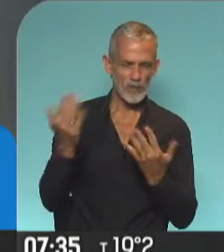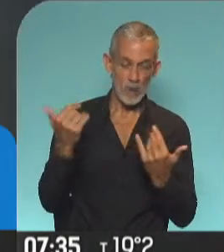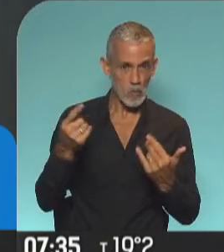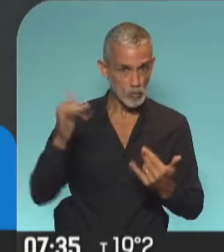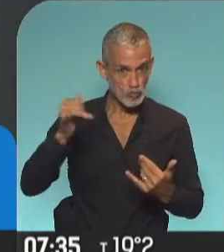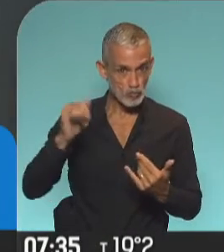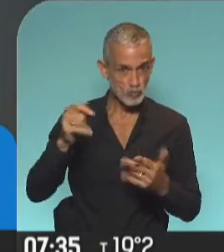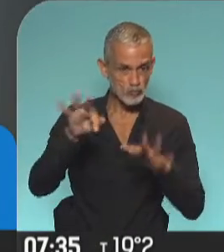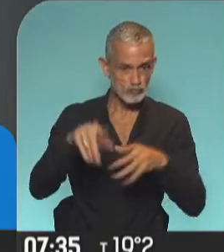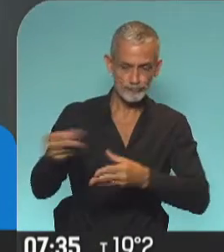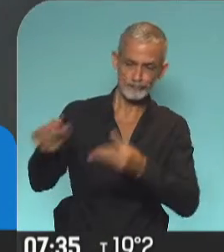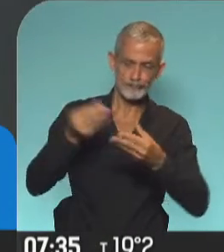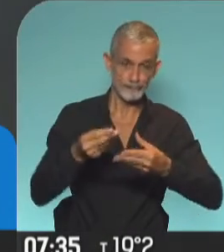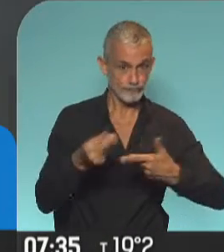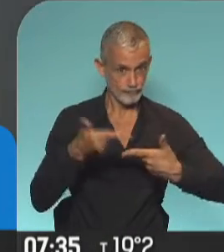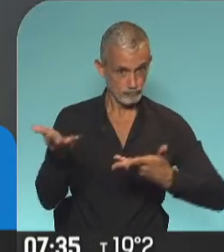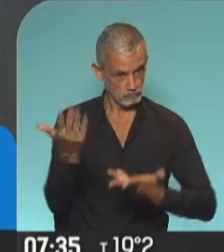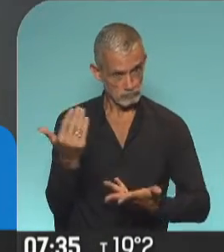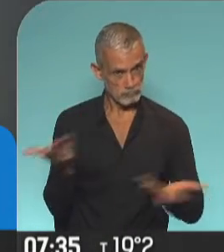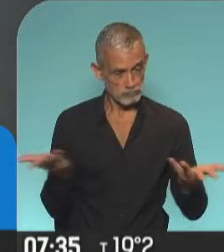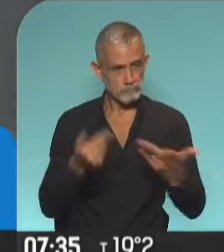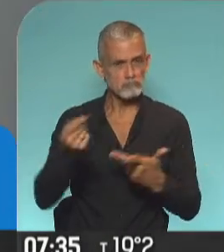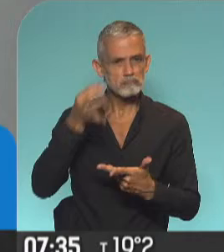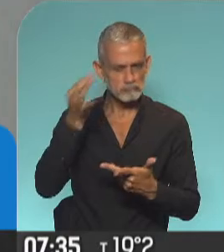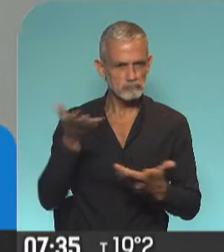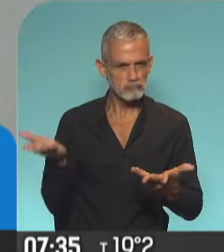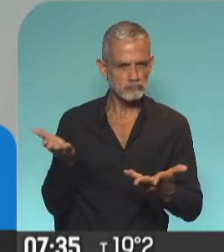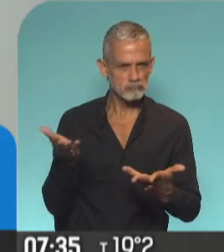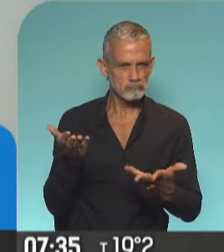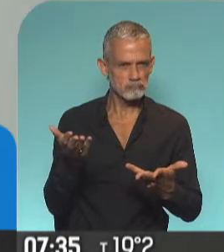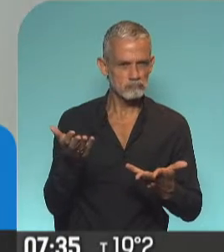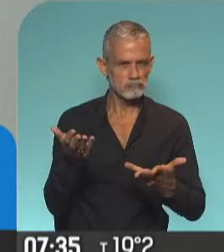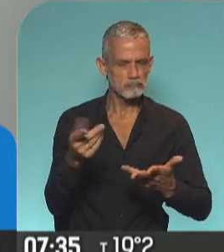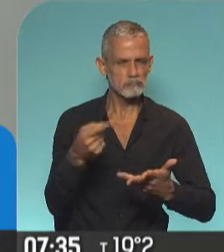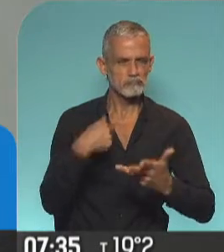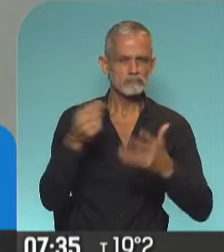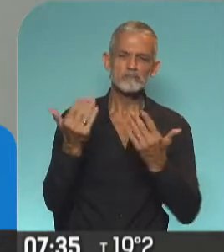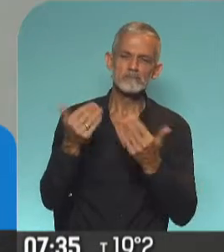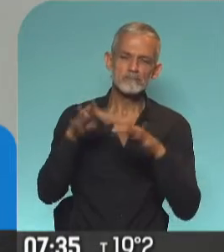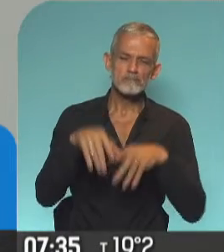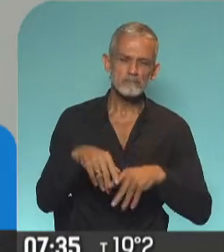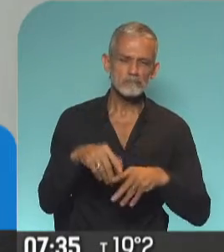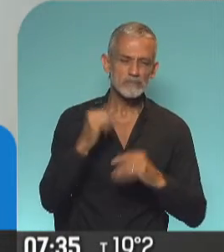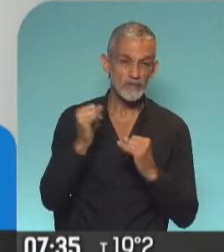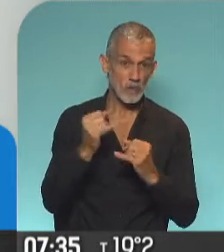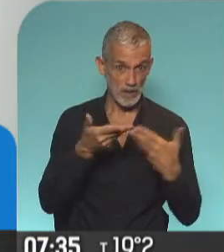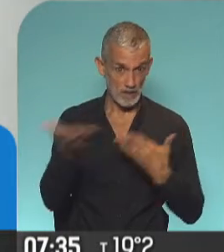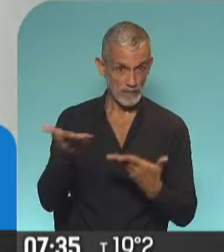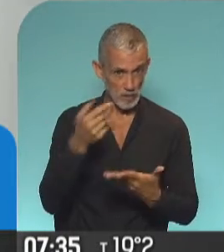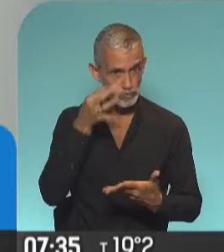accedió, digamos, él nos invitó. La respuesta de ese pedido de informes que hicimos de la Secretaría fue la invitación a la